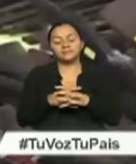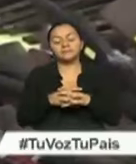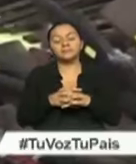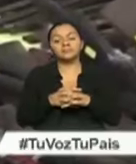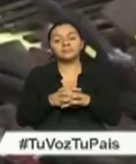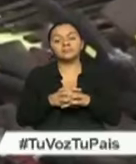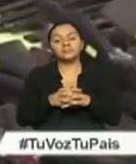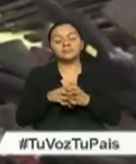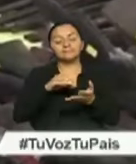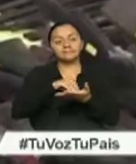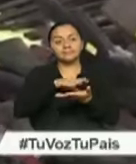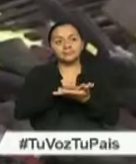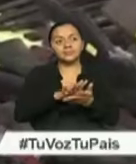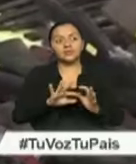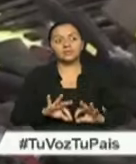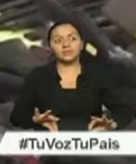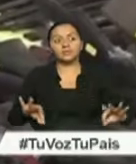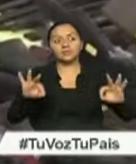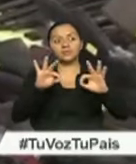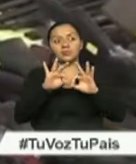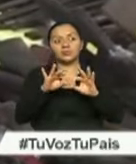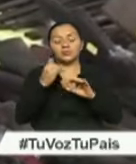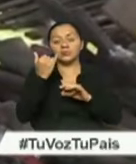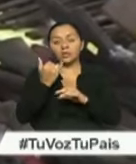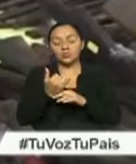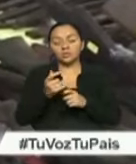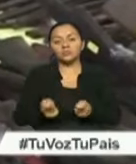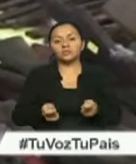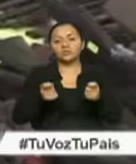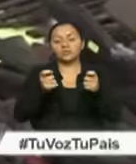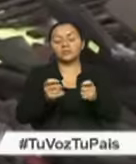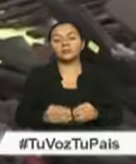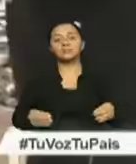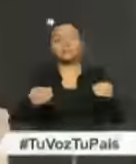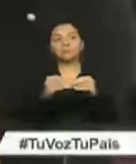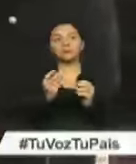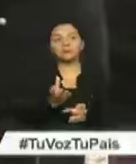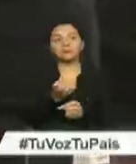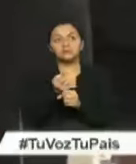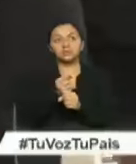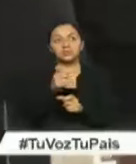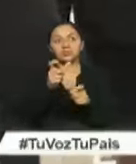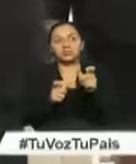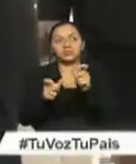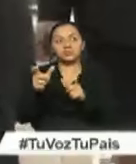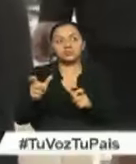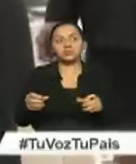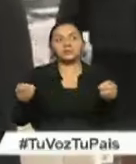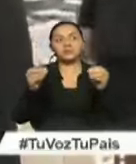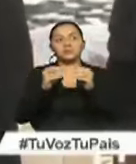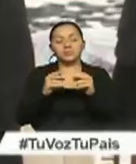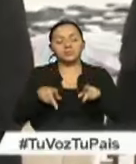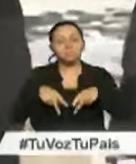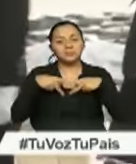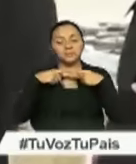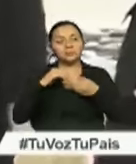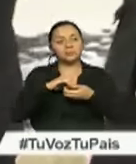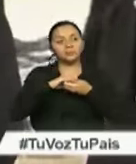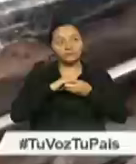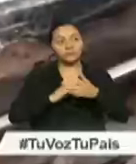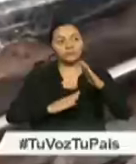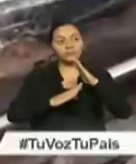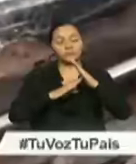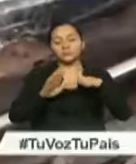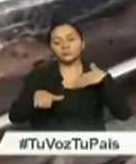Este es un hecho fundamental que contribuye con la seguridad ciudadana, con la convivencia social pacífica